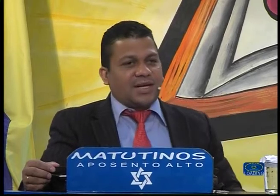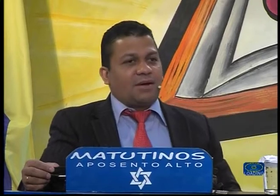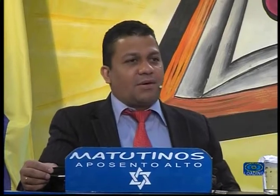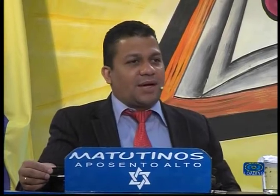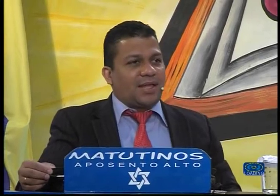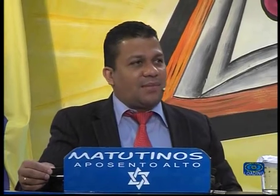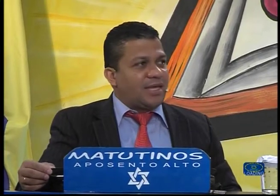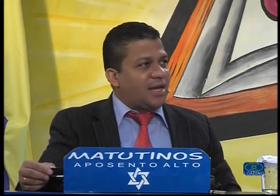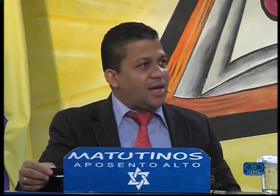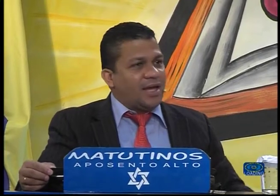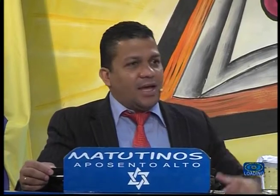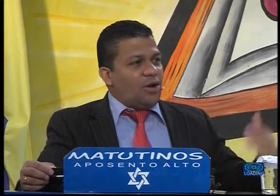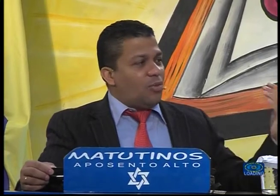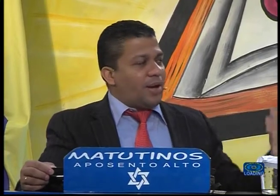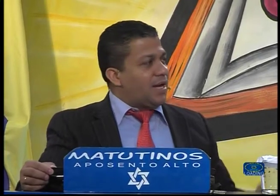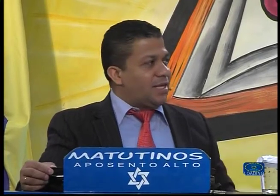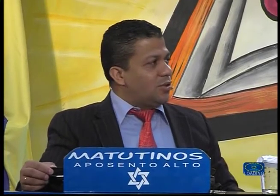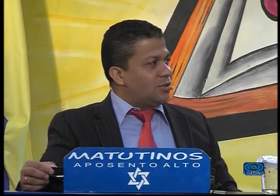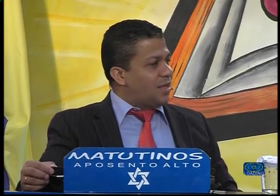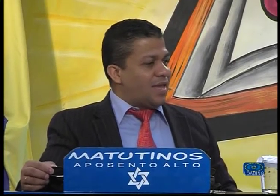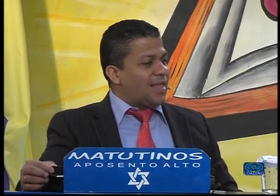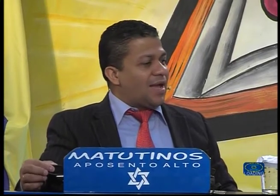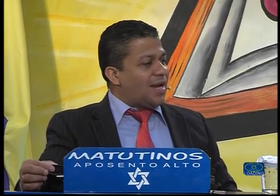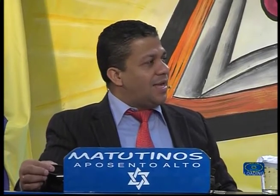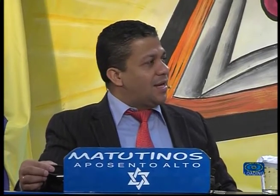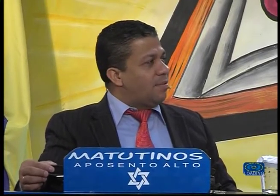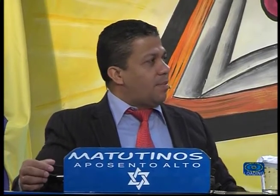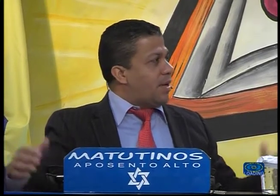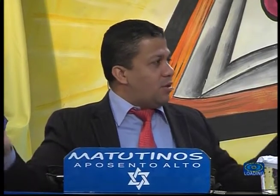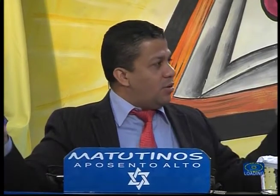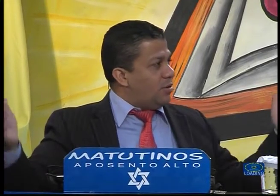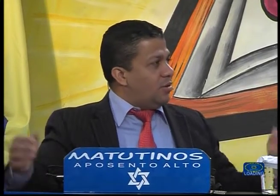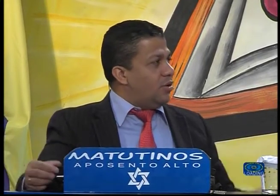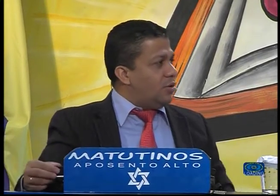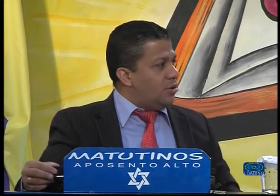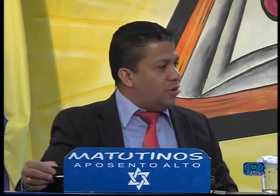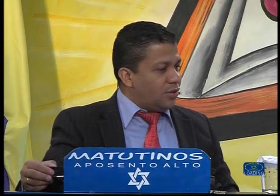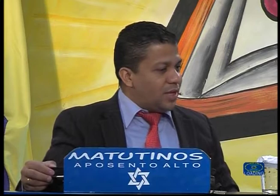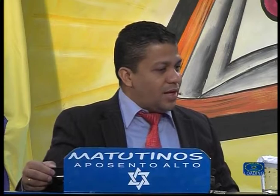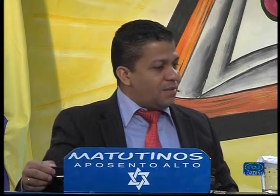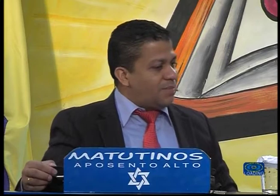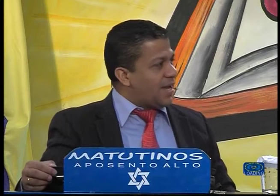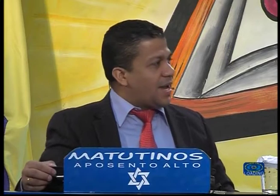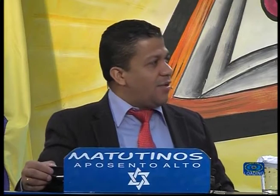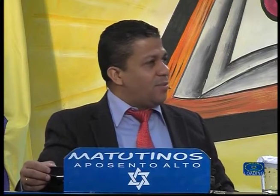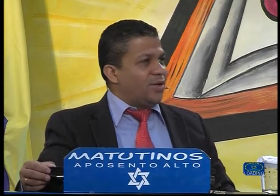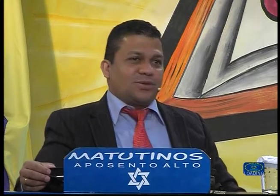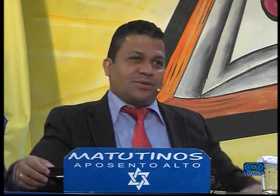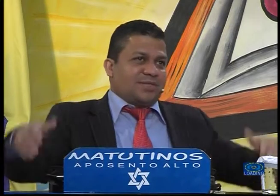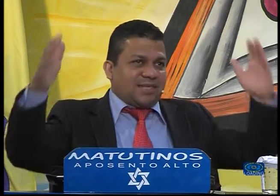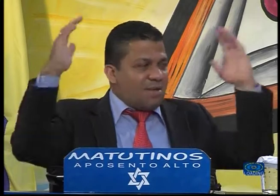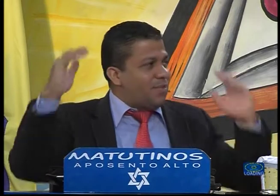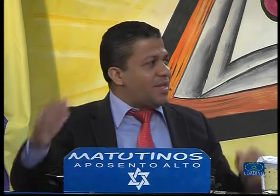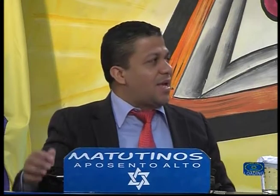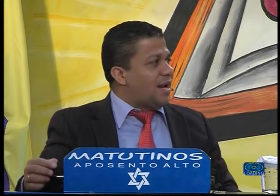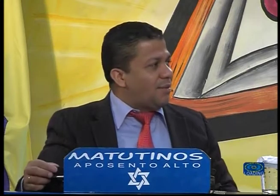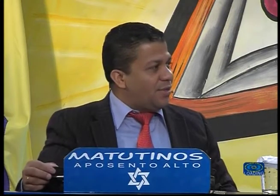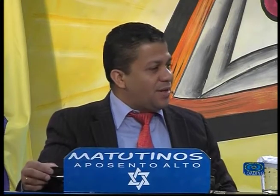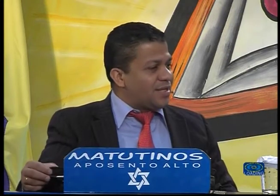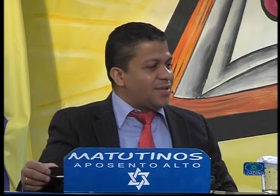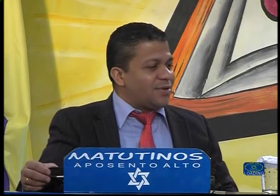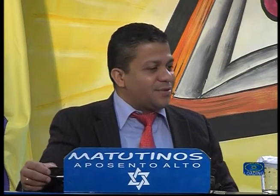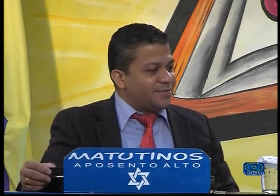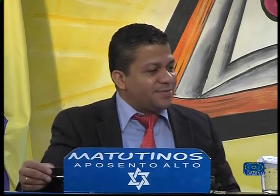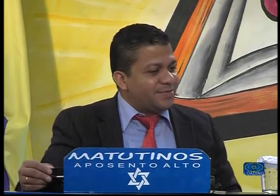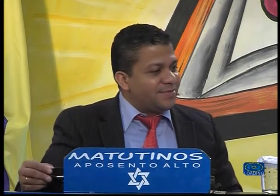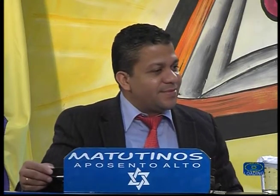misericordias se renuevan cada mañana. Los pajaritos están alegres, papá. Ellos no tienen pecado, por eso siempre están alabando